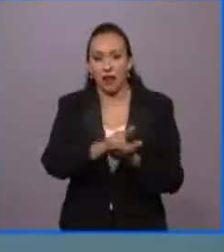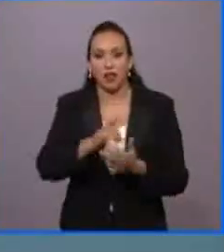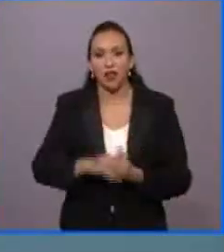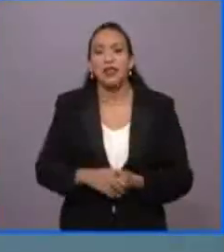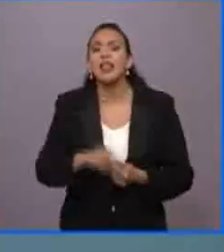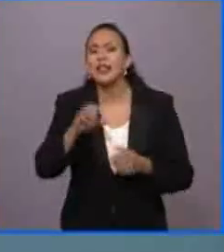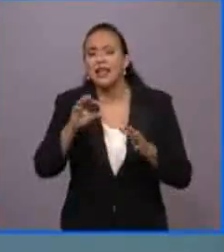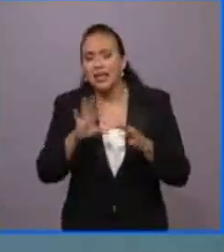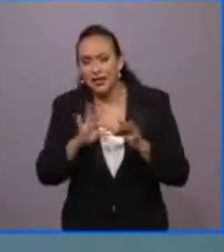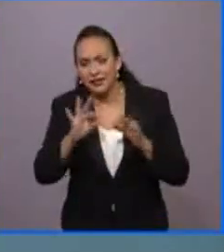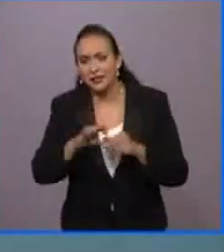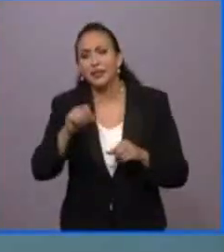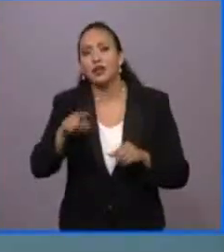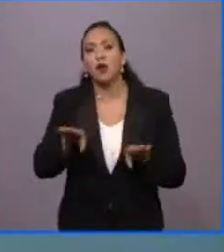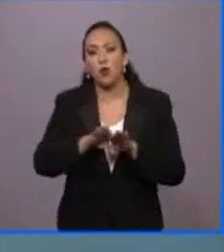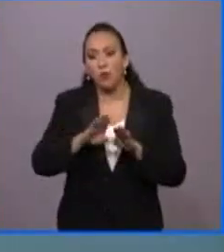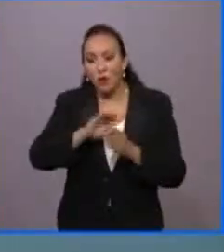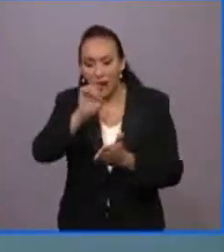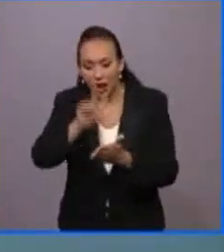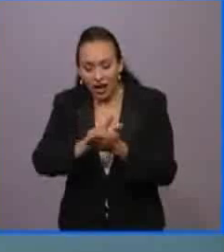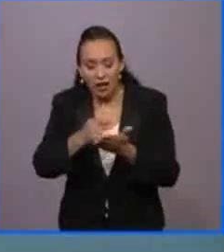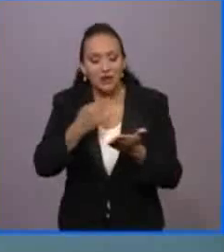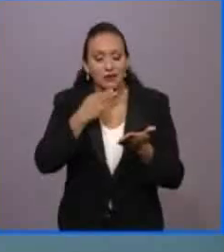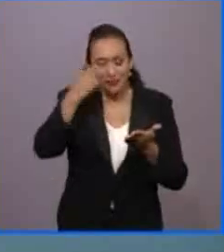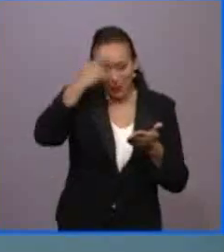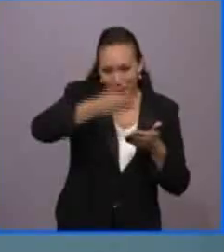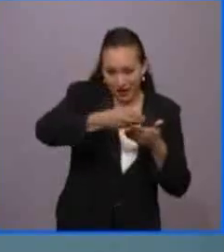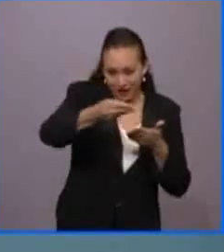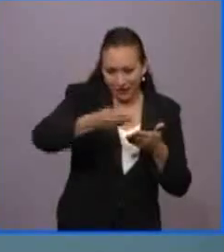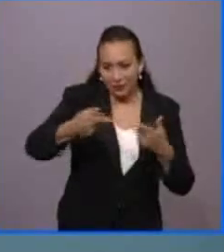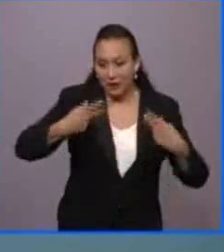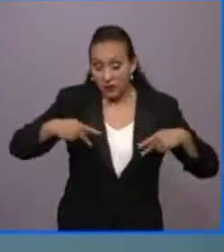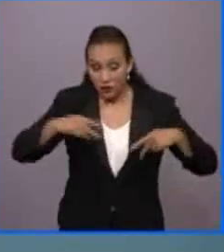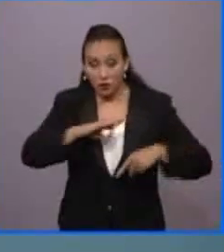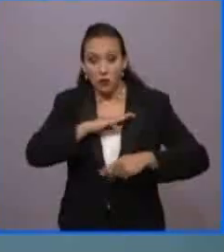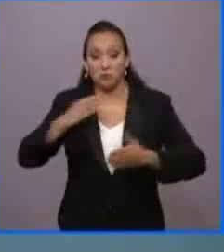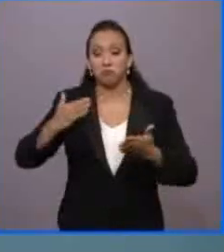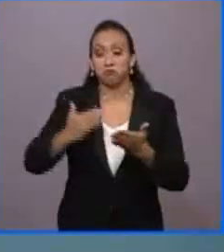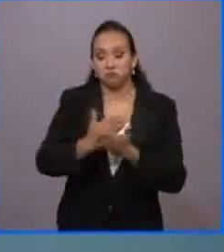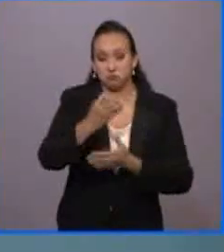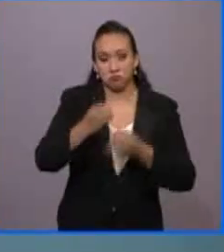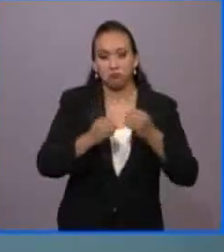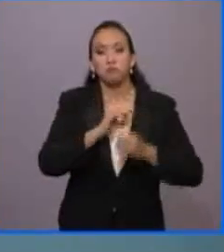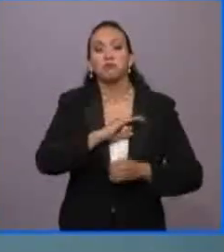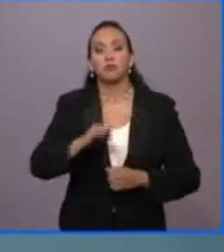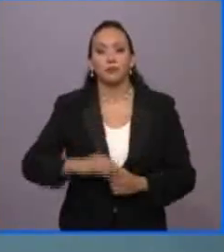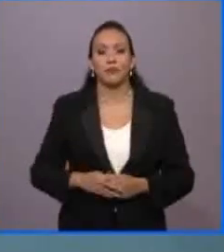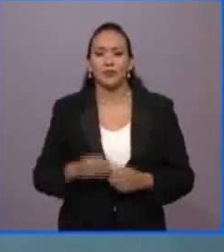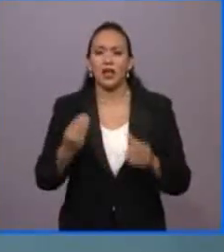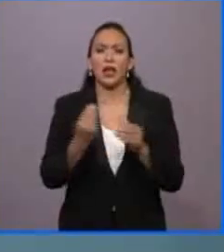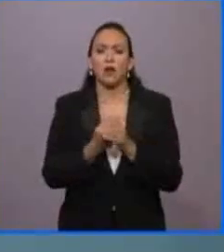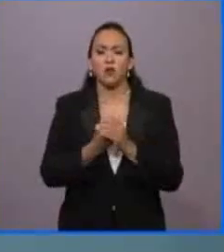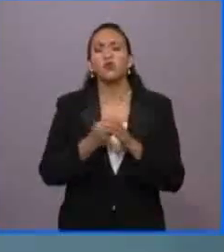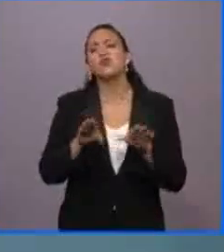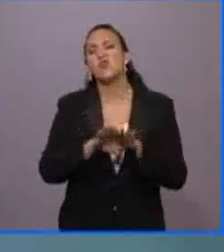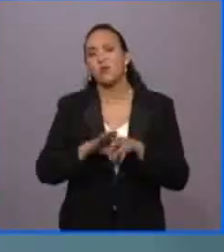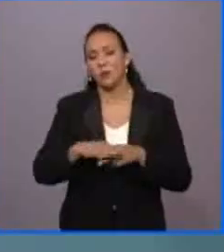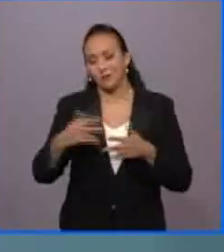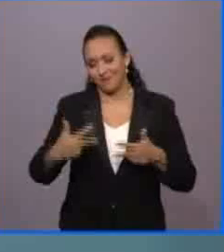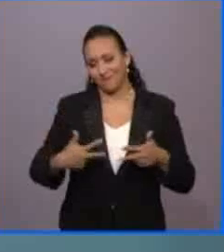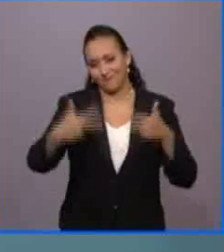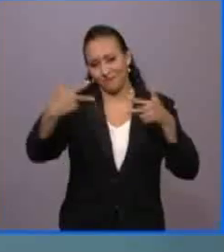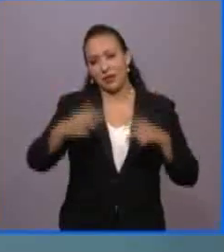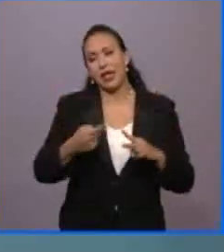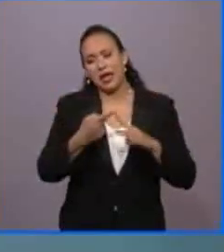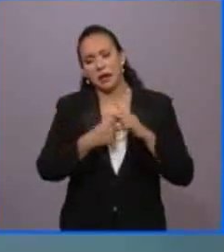están siendo interpretados y aplicados por quienes desempeñan la función judicial. El curso será en formato virtual y